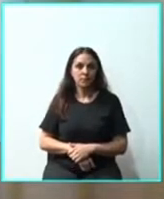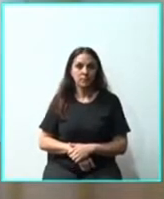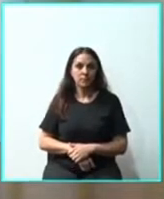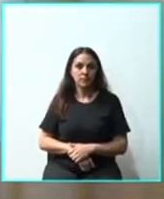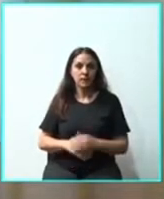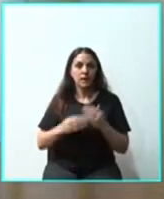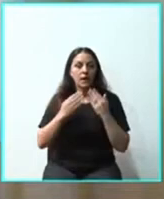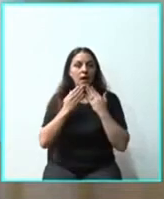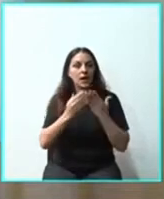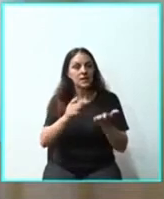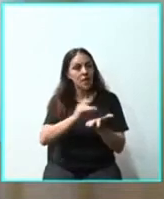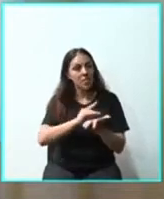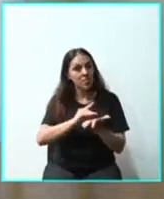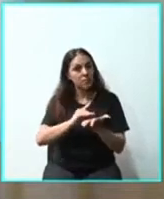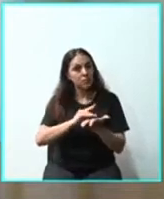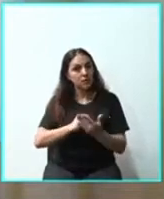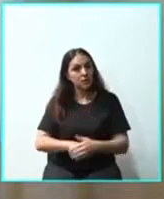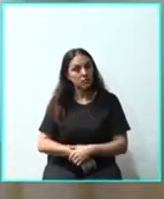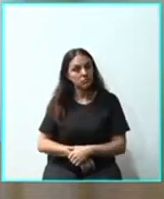Gracias, diputado.